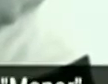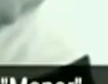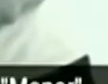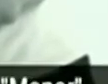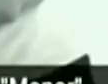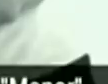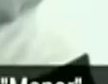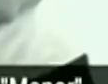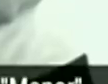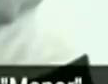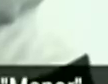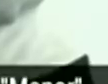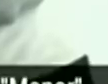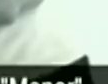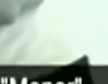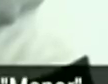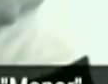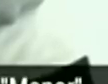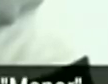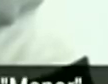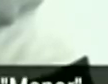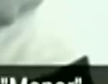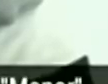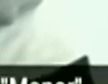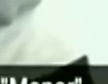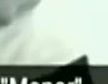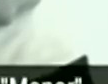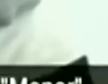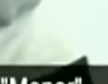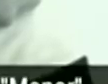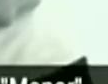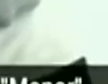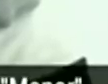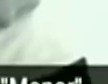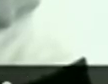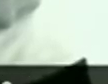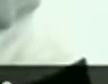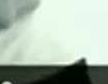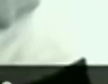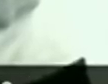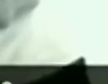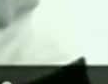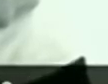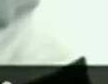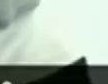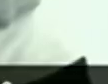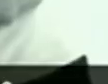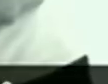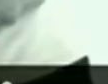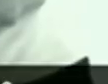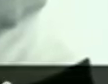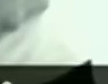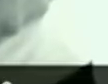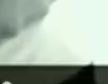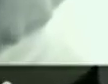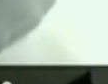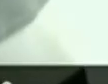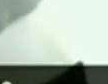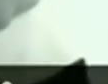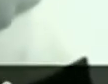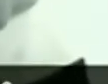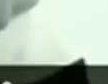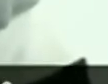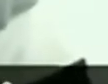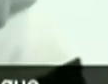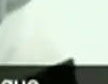retornamos, y es cuando menor le dice a Nandito que guarde esa foto bien, porque esas